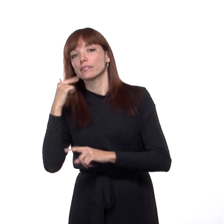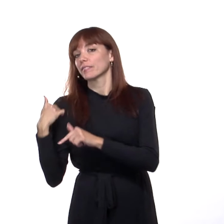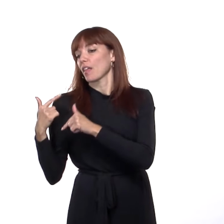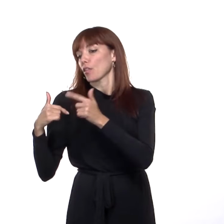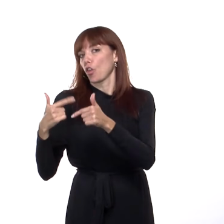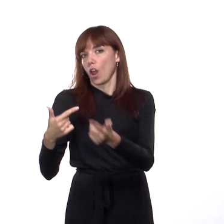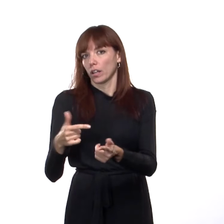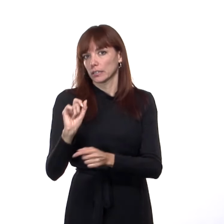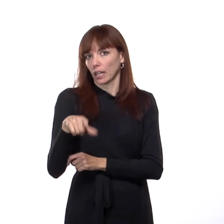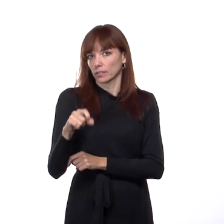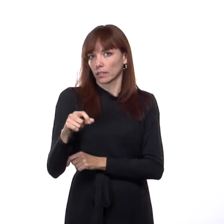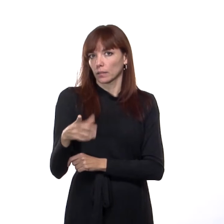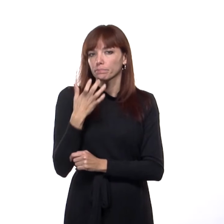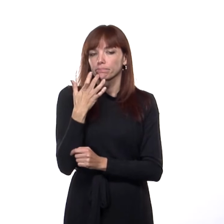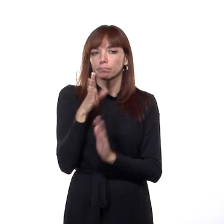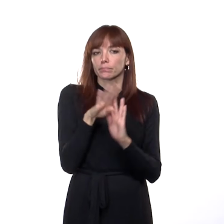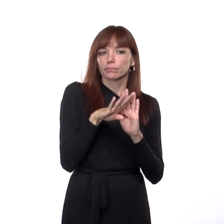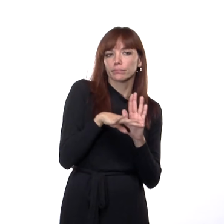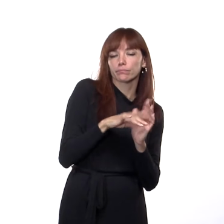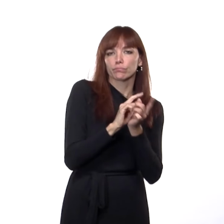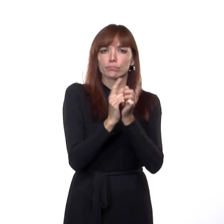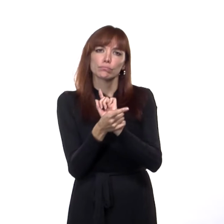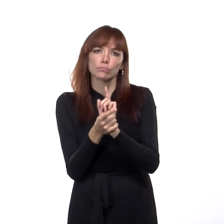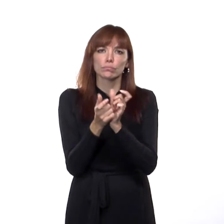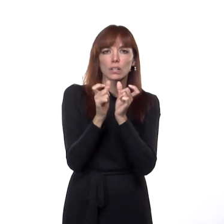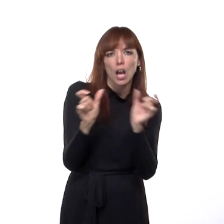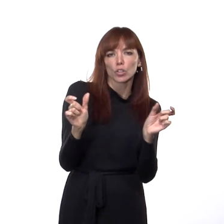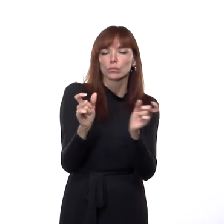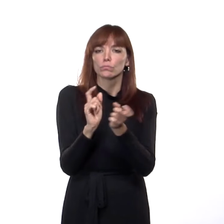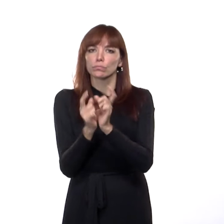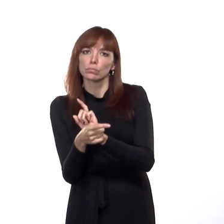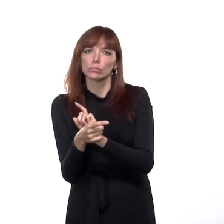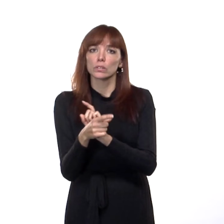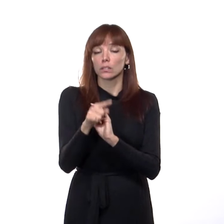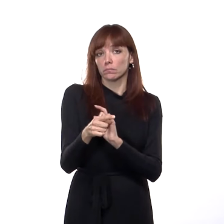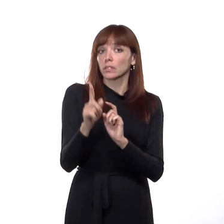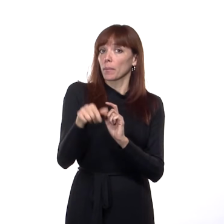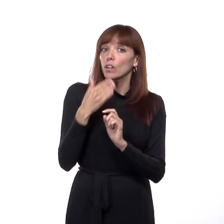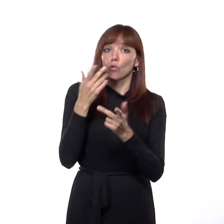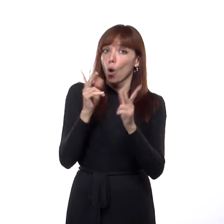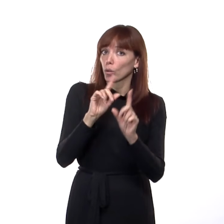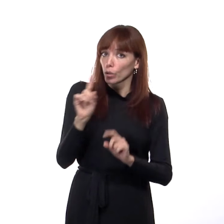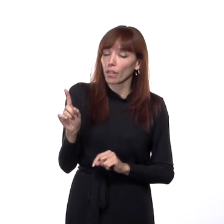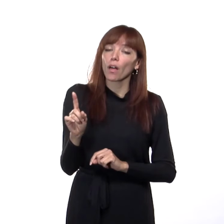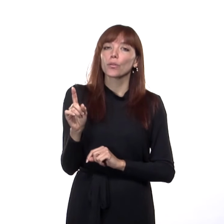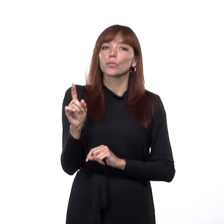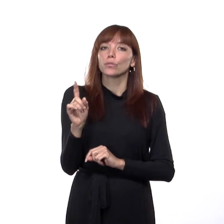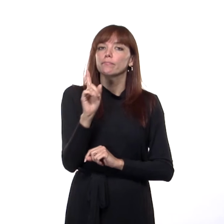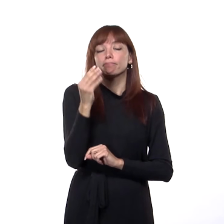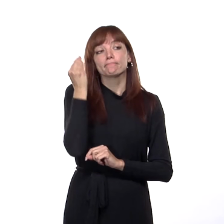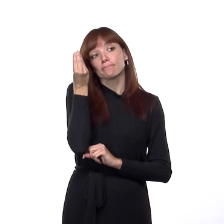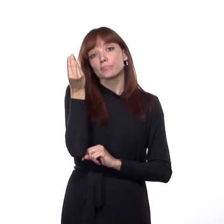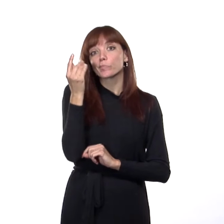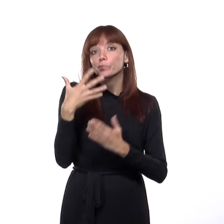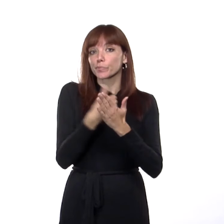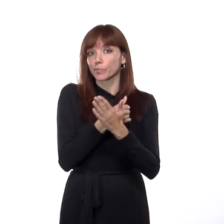el mundo temas de malware modificación de bases de datos hace son autorizados que es algo muy crítico también que supongo que tenemos ocasión